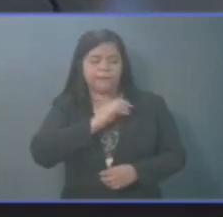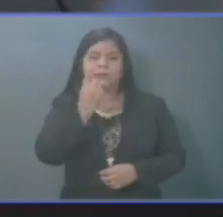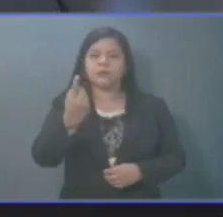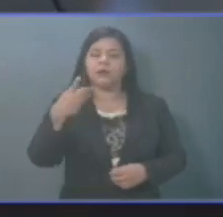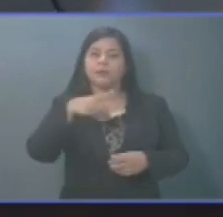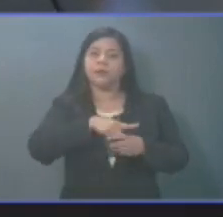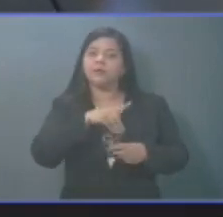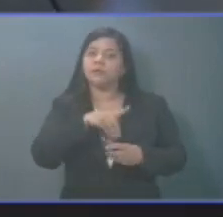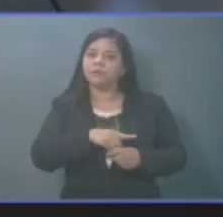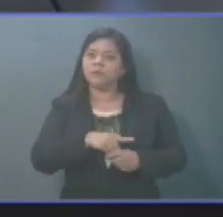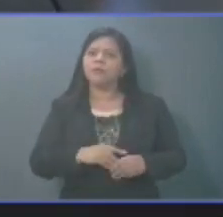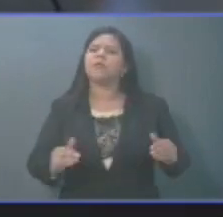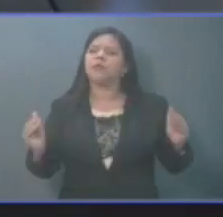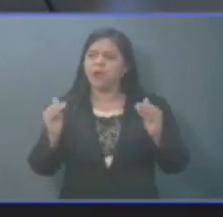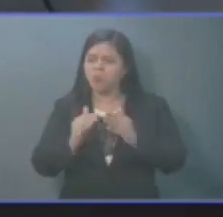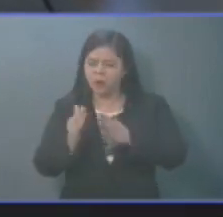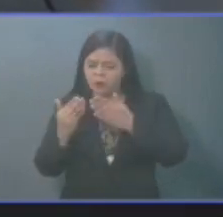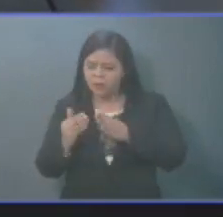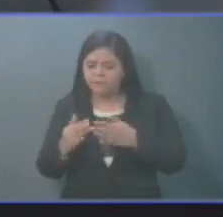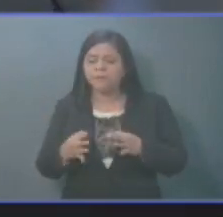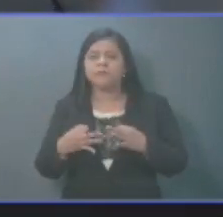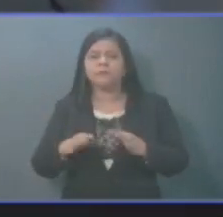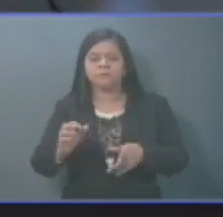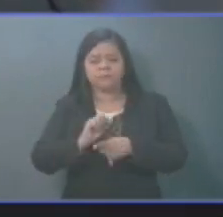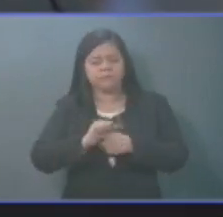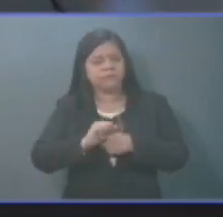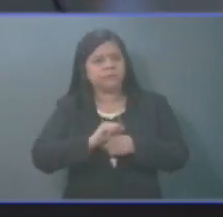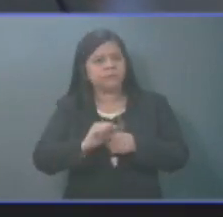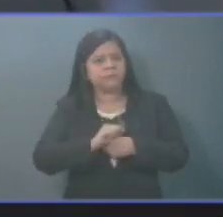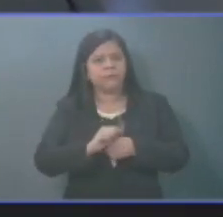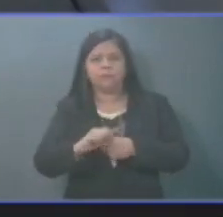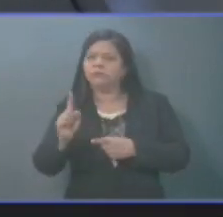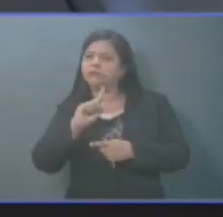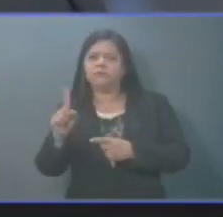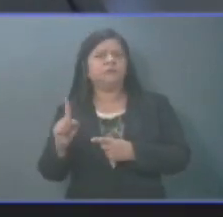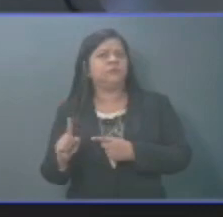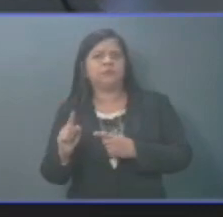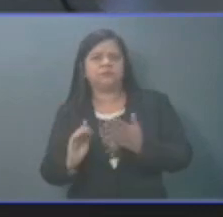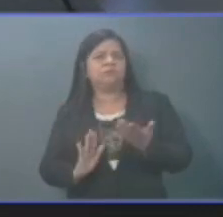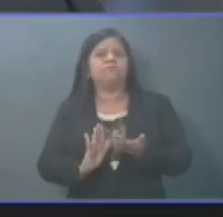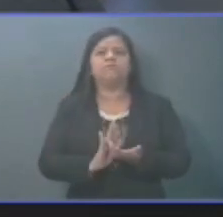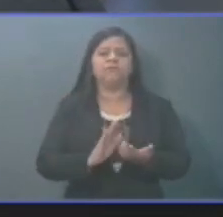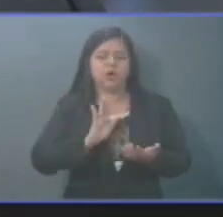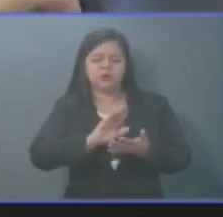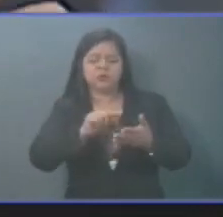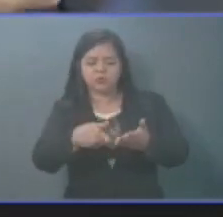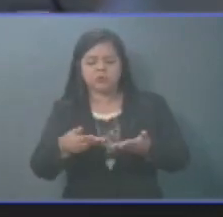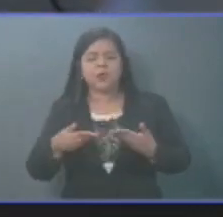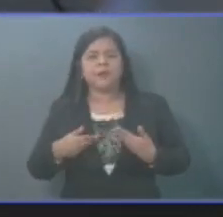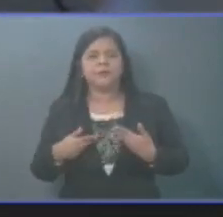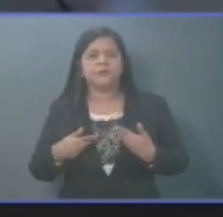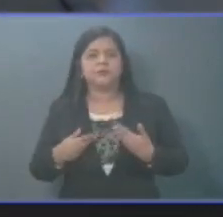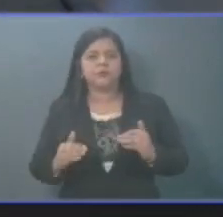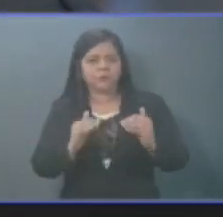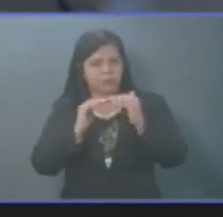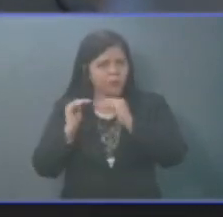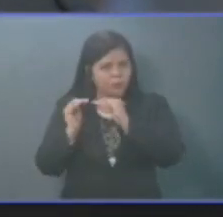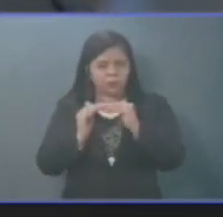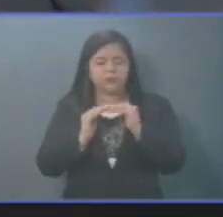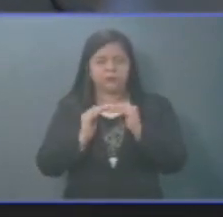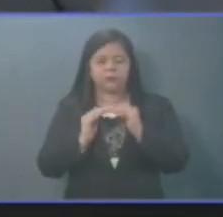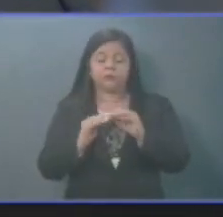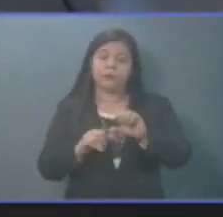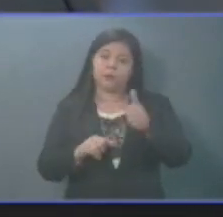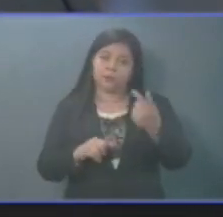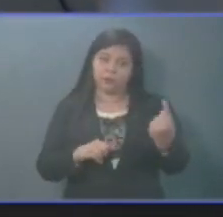discapacidad, así como los mecanismos para el ejercicio sin restricciones de sus derechos en igualdad de condiciones con las